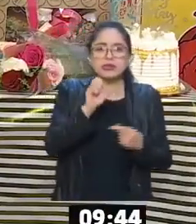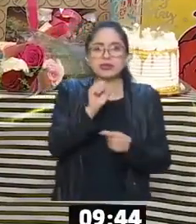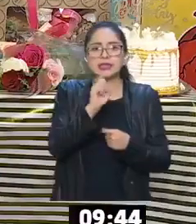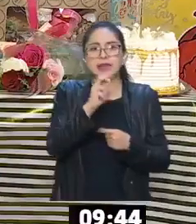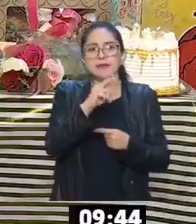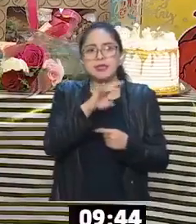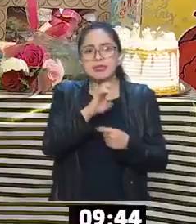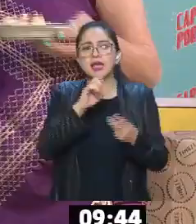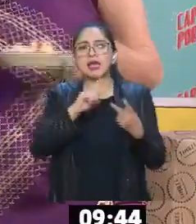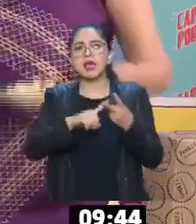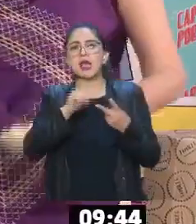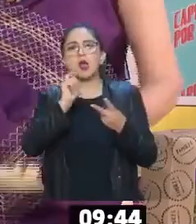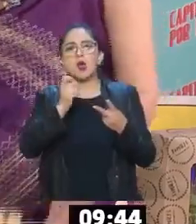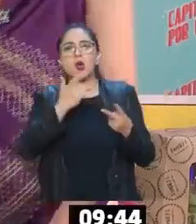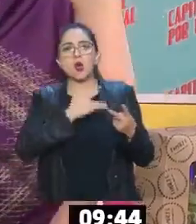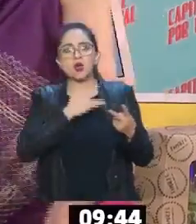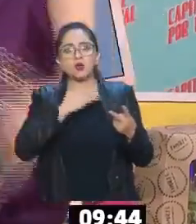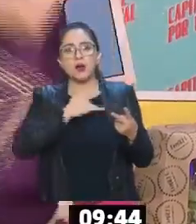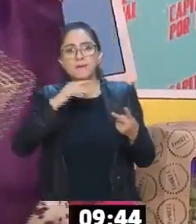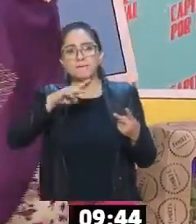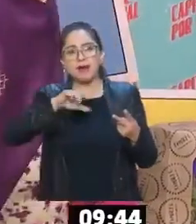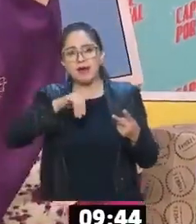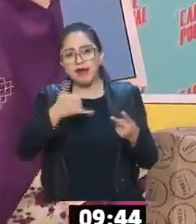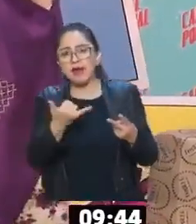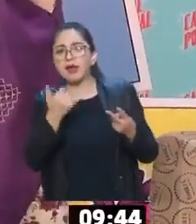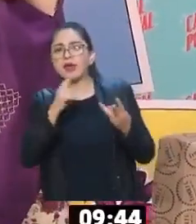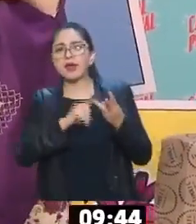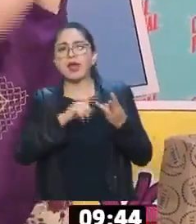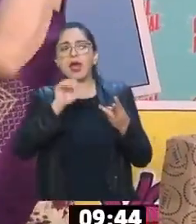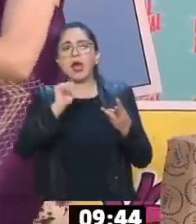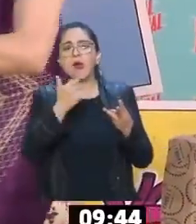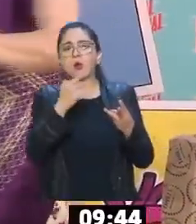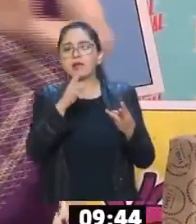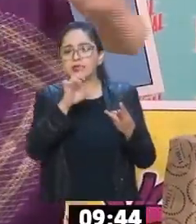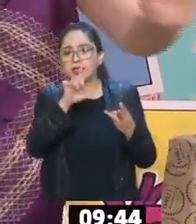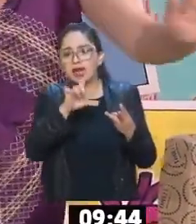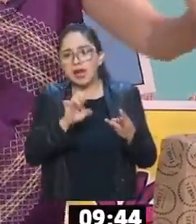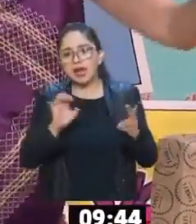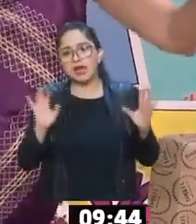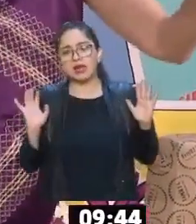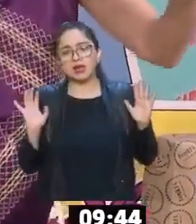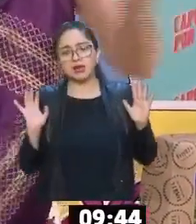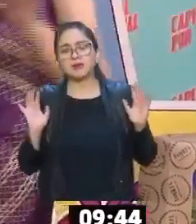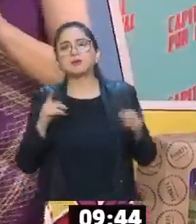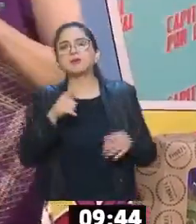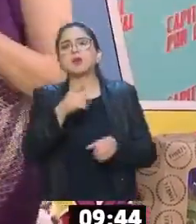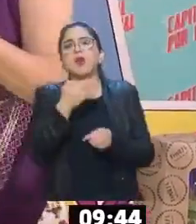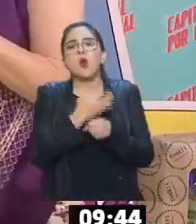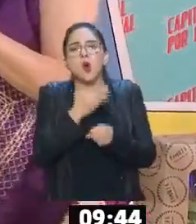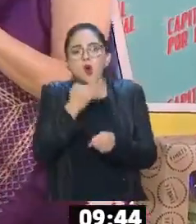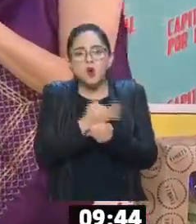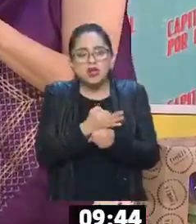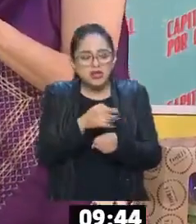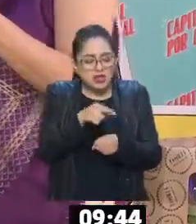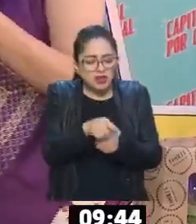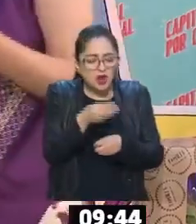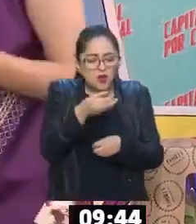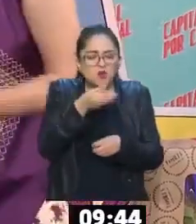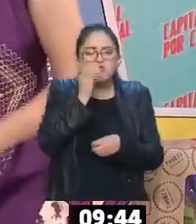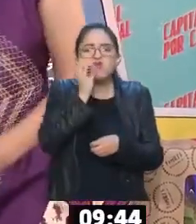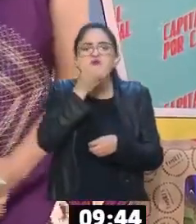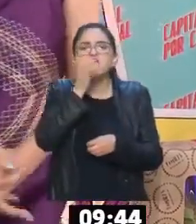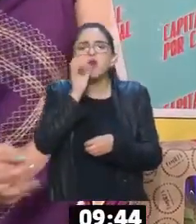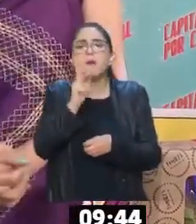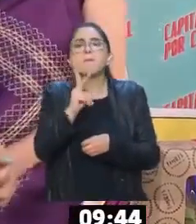corazón de maguey y con el aguachile. ¿Qué vamos a encontrar precisamente en este pulque